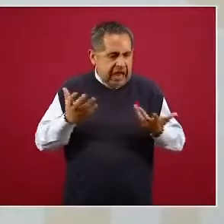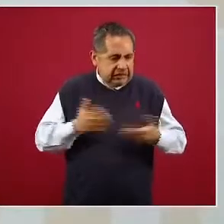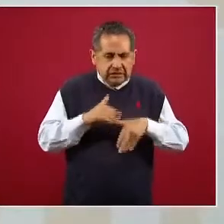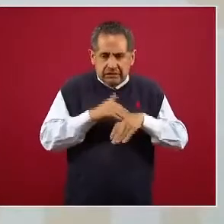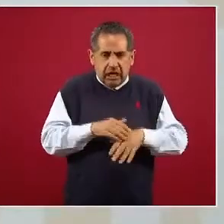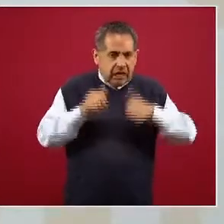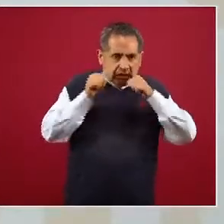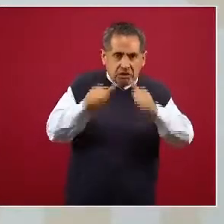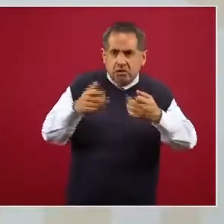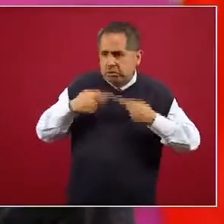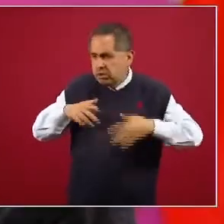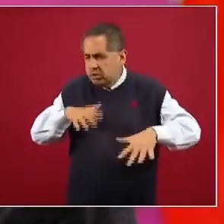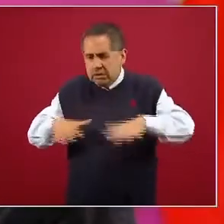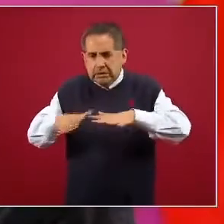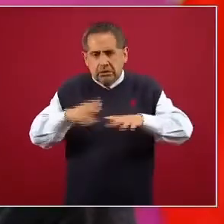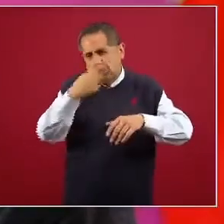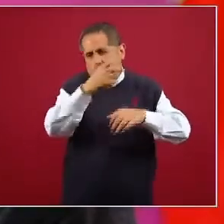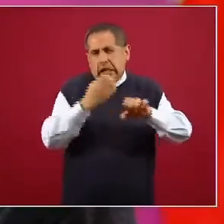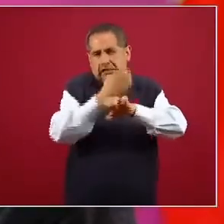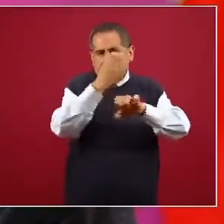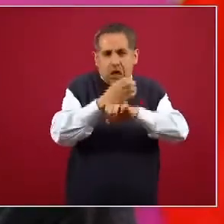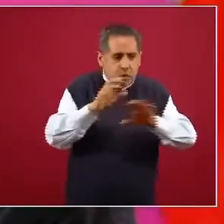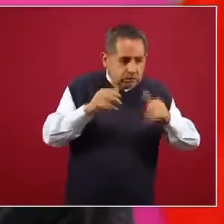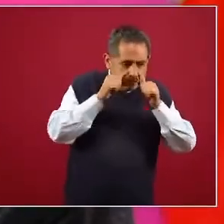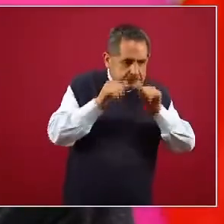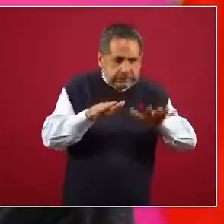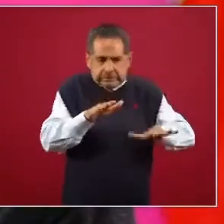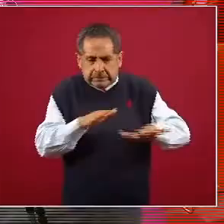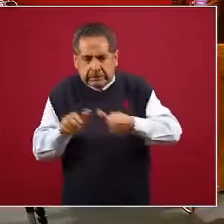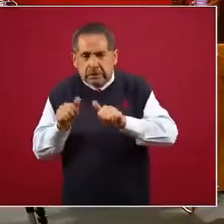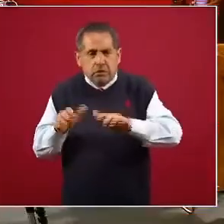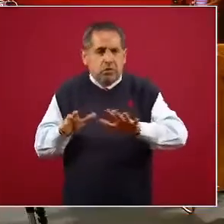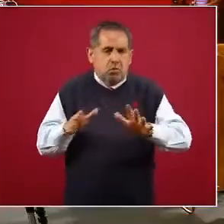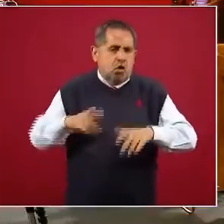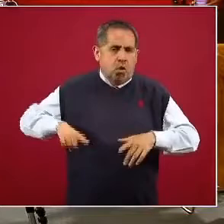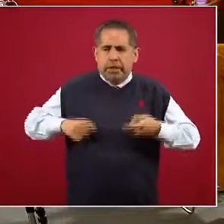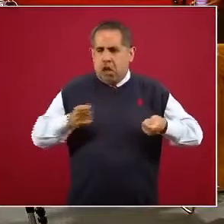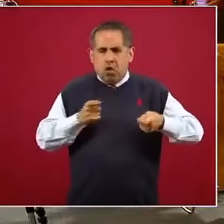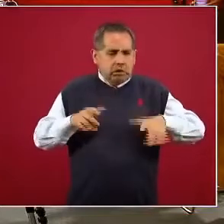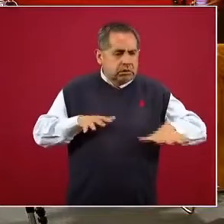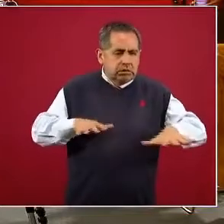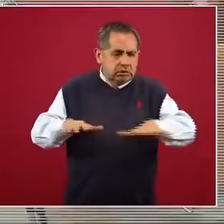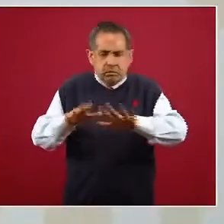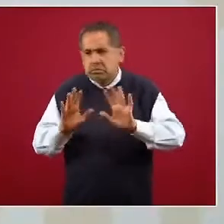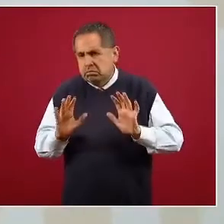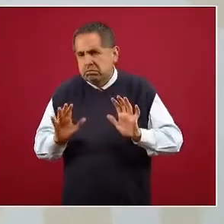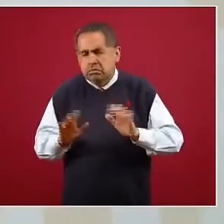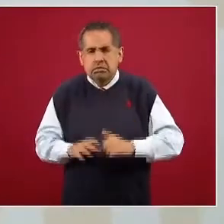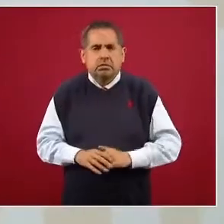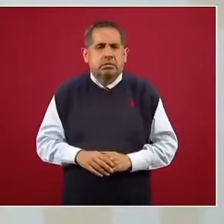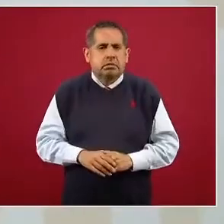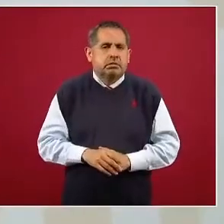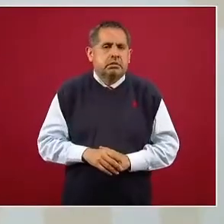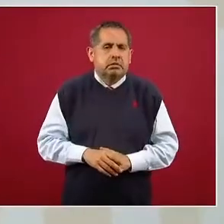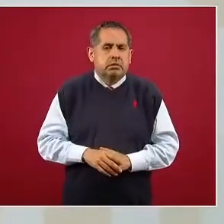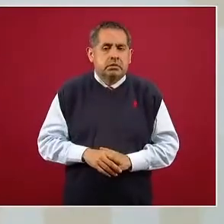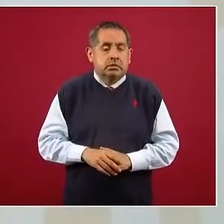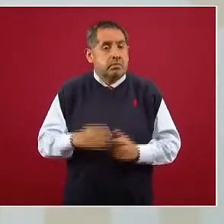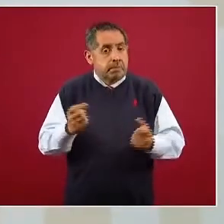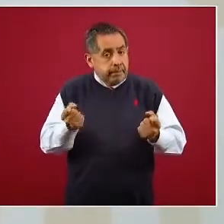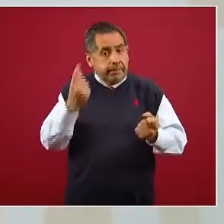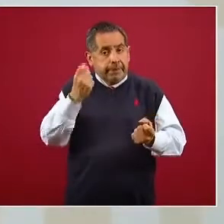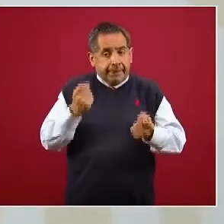atención a la población que gobiernan, que son los estados. En